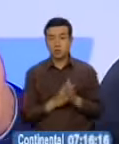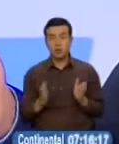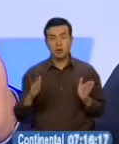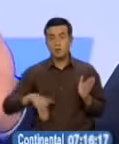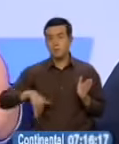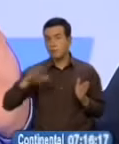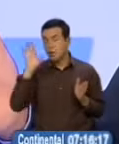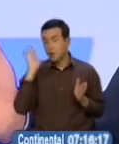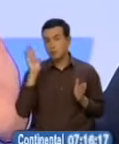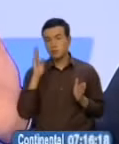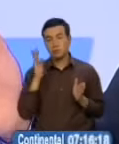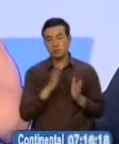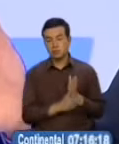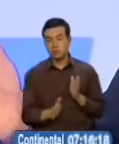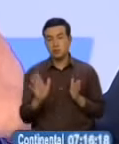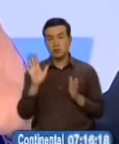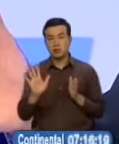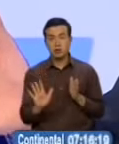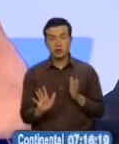allá